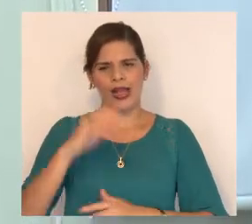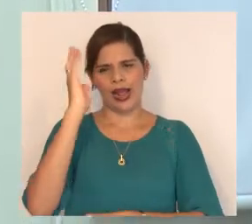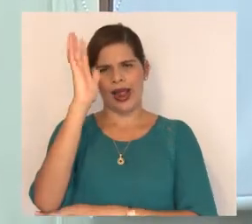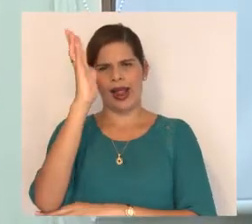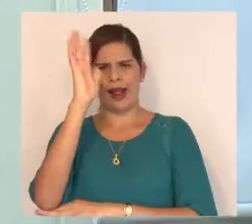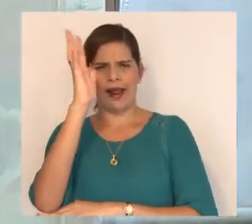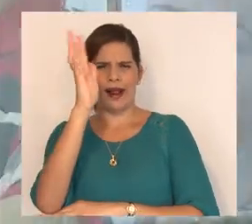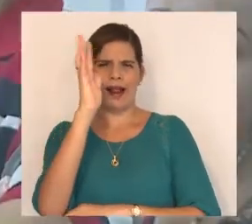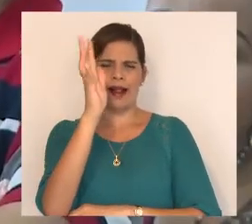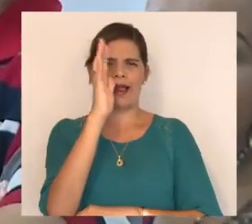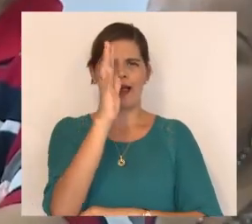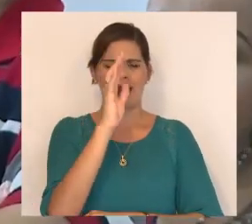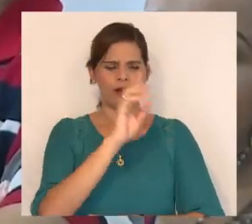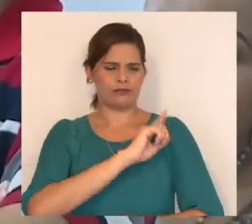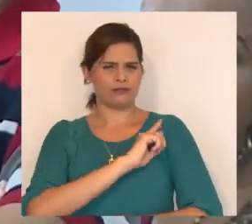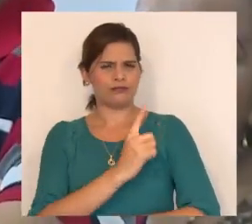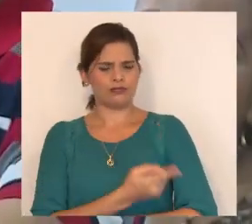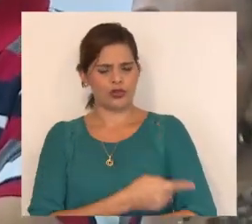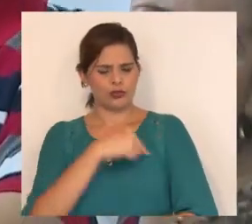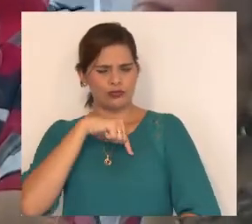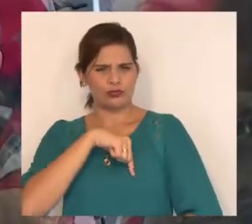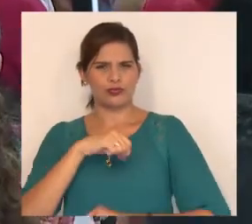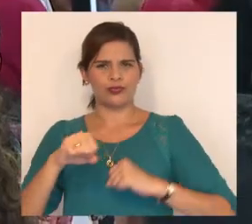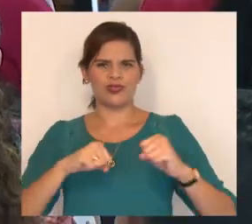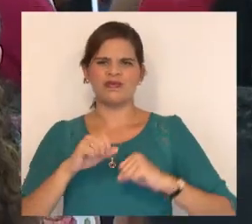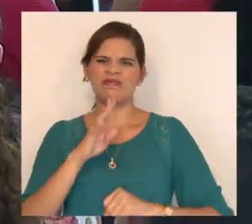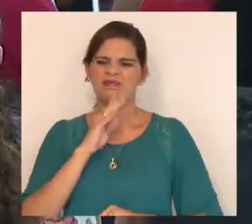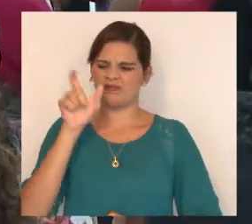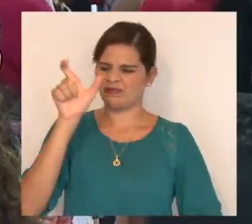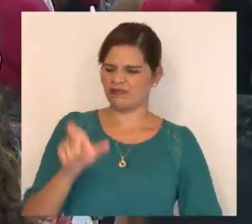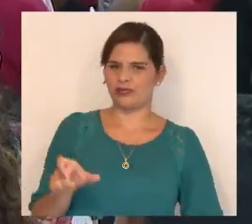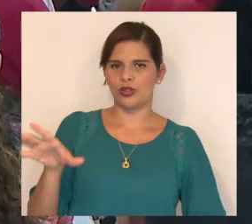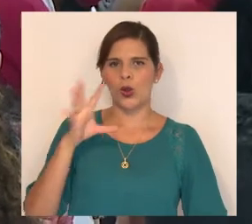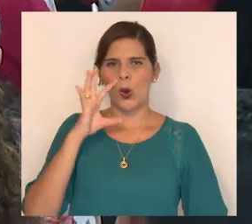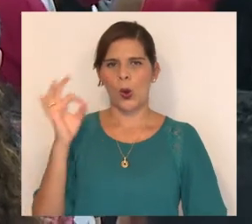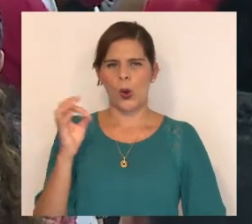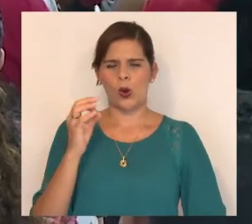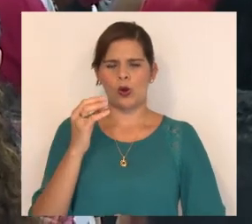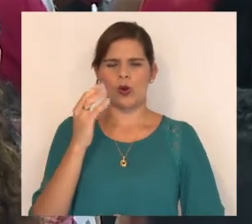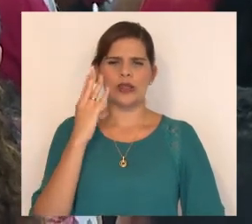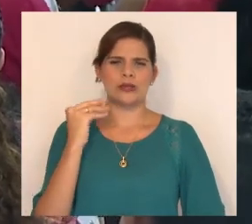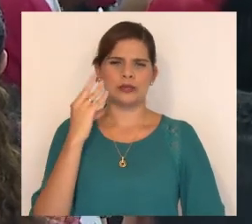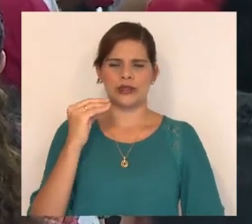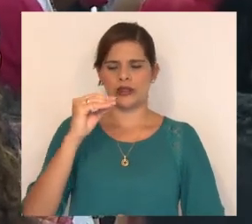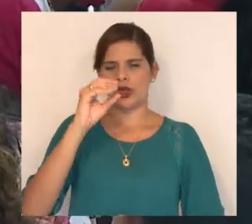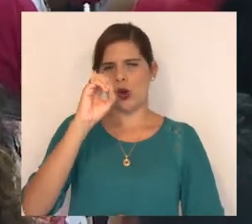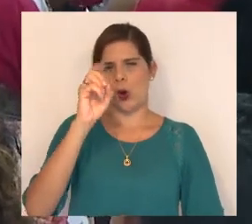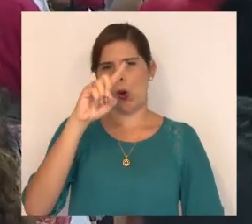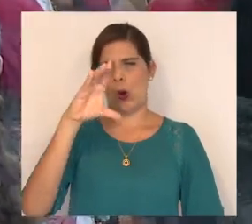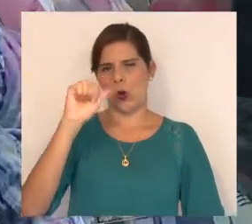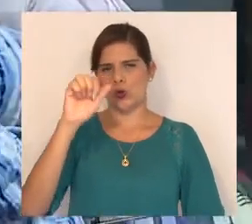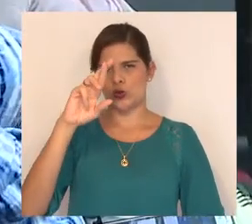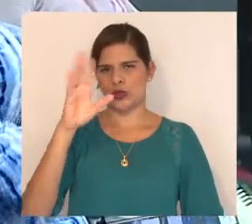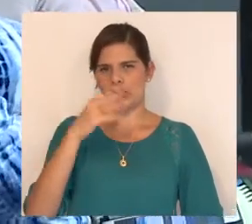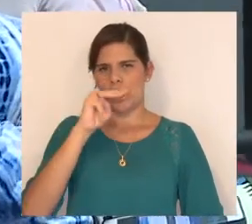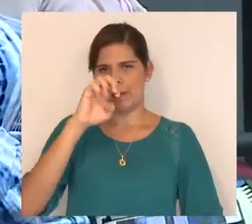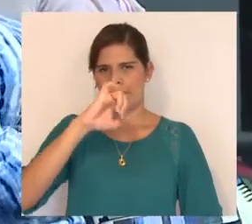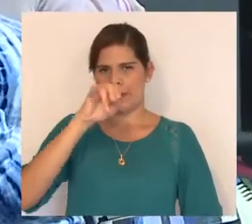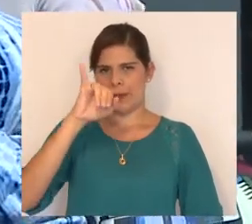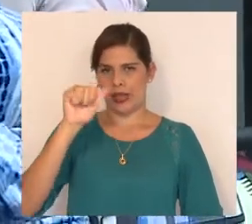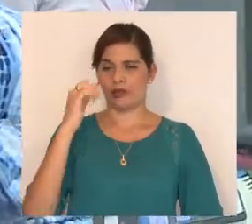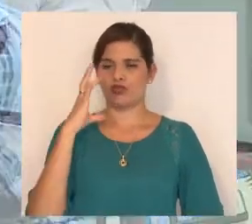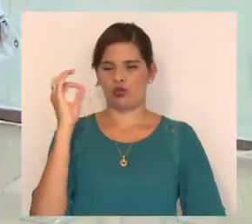conferencia Libera tu Poder Interior, a cargo del publicista y formador empresarial Óscar Mejía Soto. Seguidamente, los